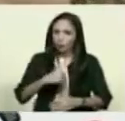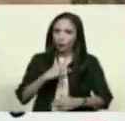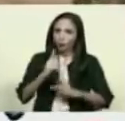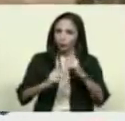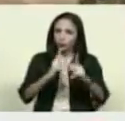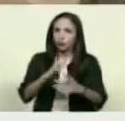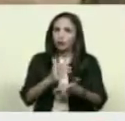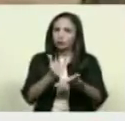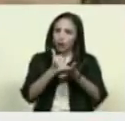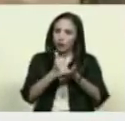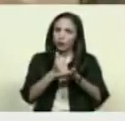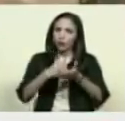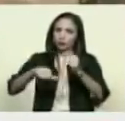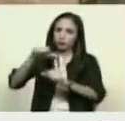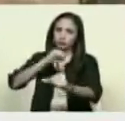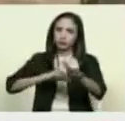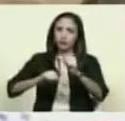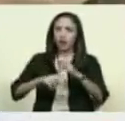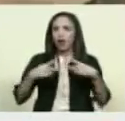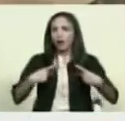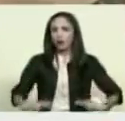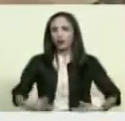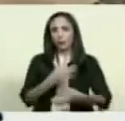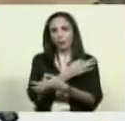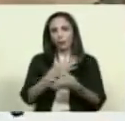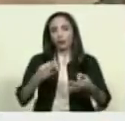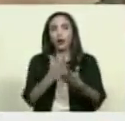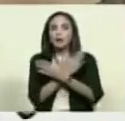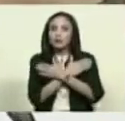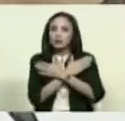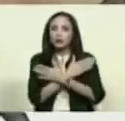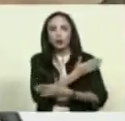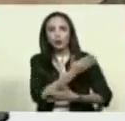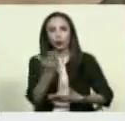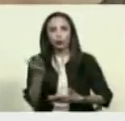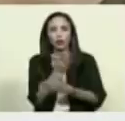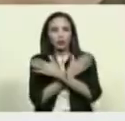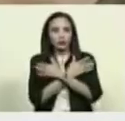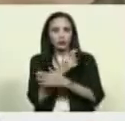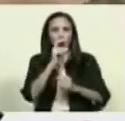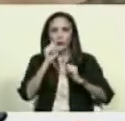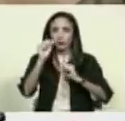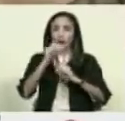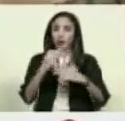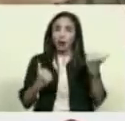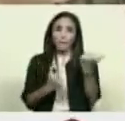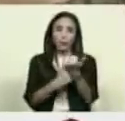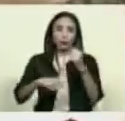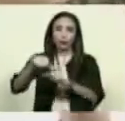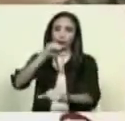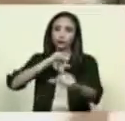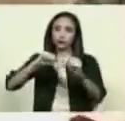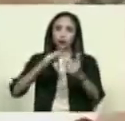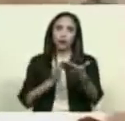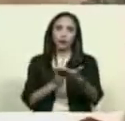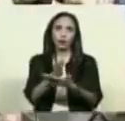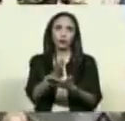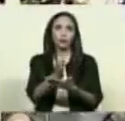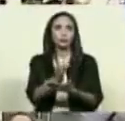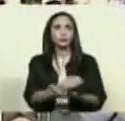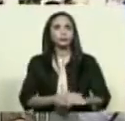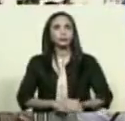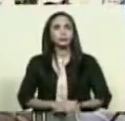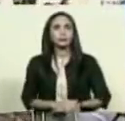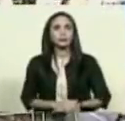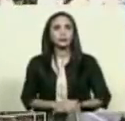bienes y los servicios que necesitamos para vivir con dignidad. Así que felicitaciones, presidente, y cuente con todo el apoyo que podamos dar en esa dirección. Bueno, vamos a darle